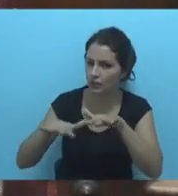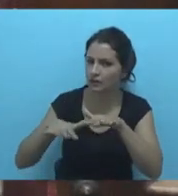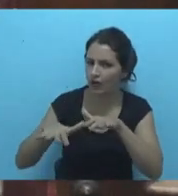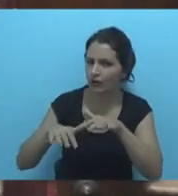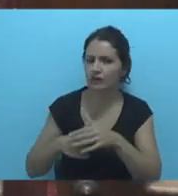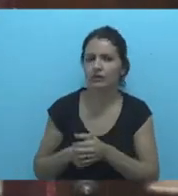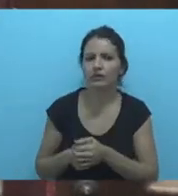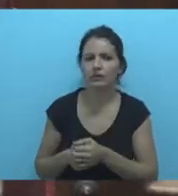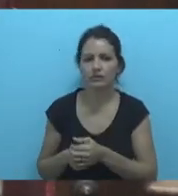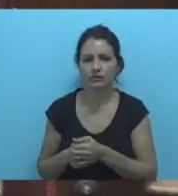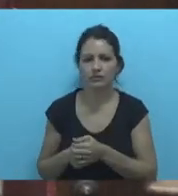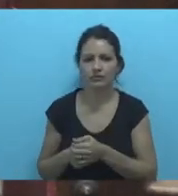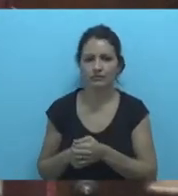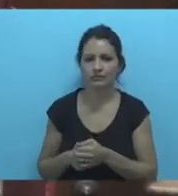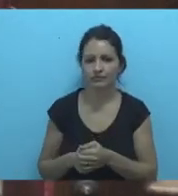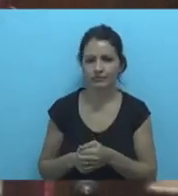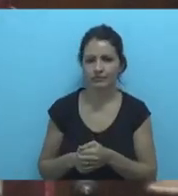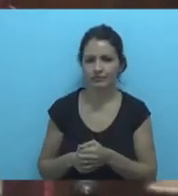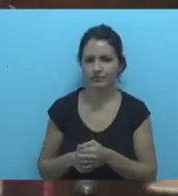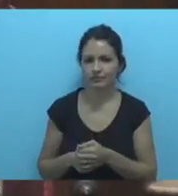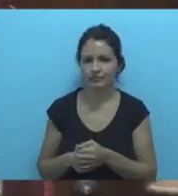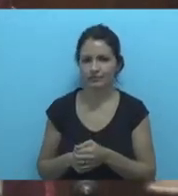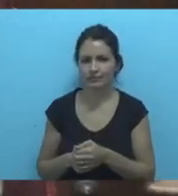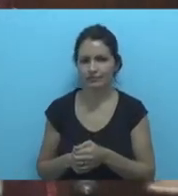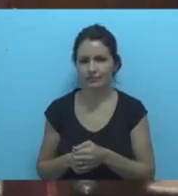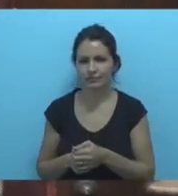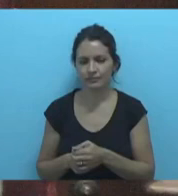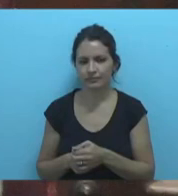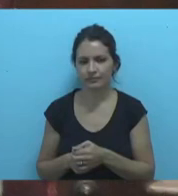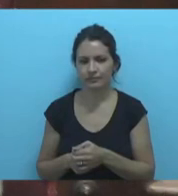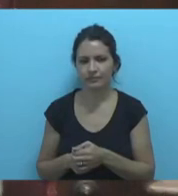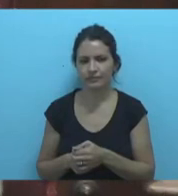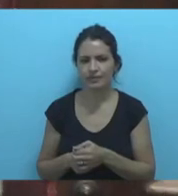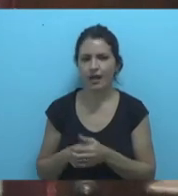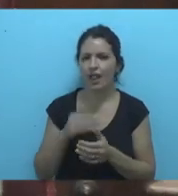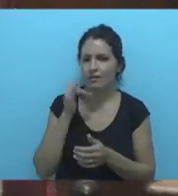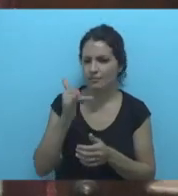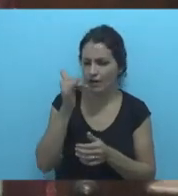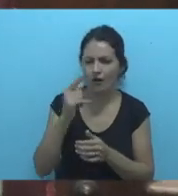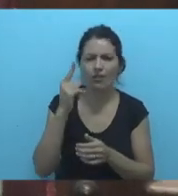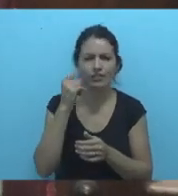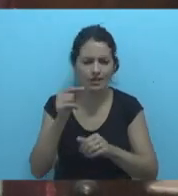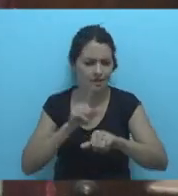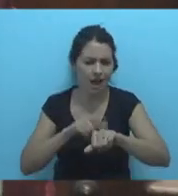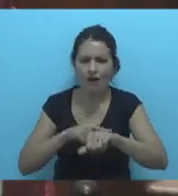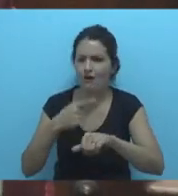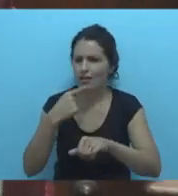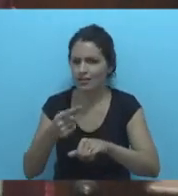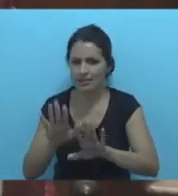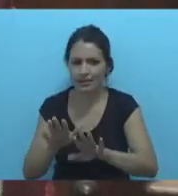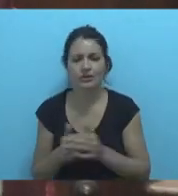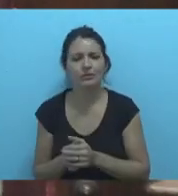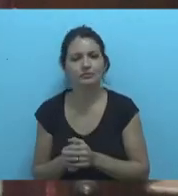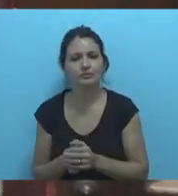de créditos con días, horas y señales, lo que generó algún lugar de incomodidad para el funcionario del Banco de la Nación, lo cuento como anécdota